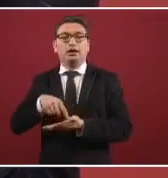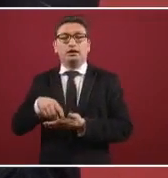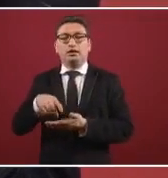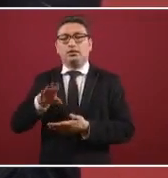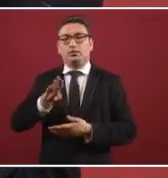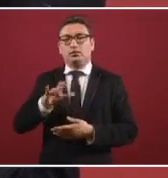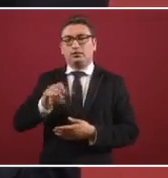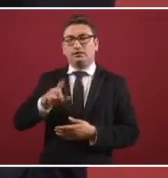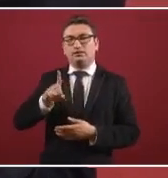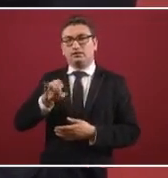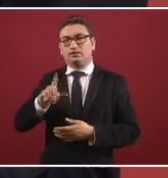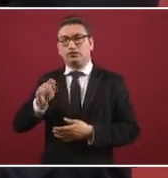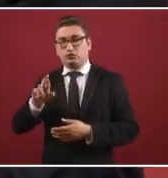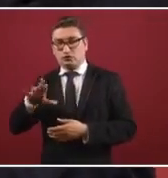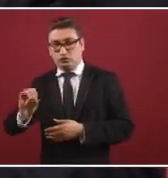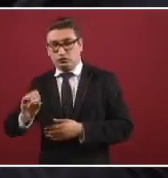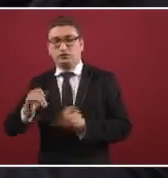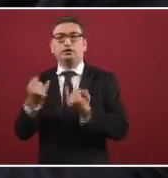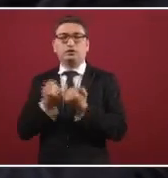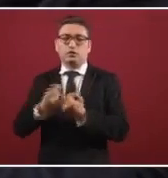Panamá, y luego